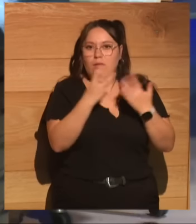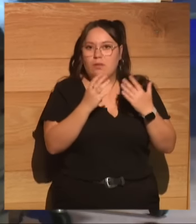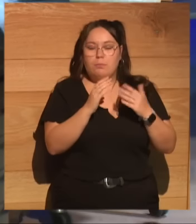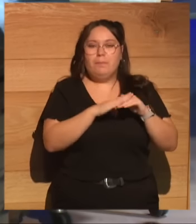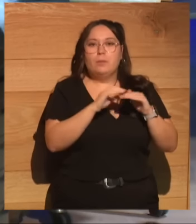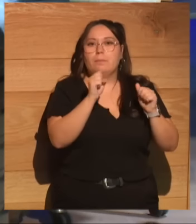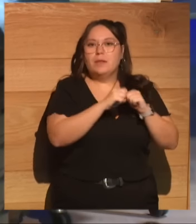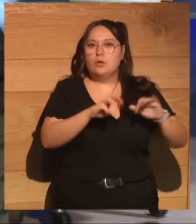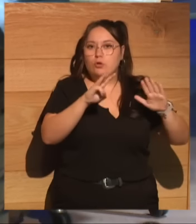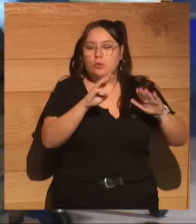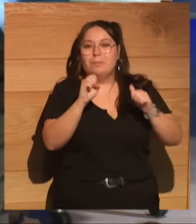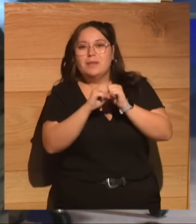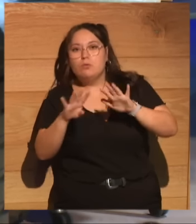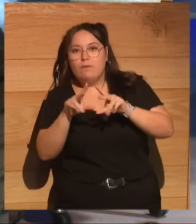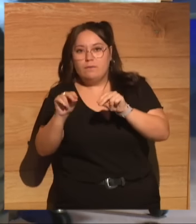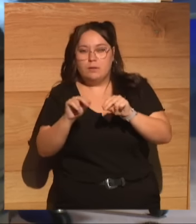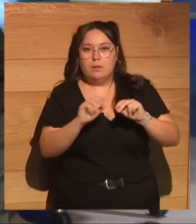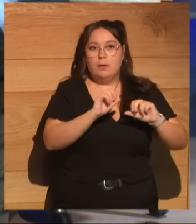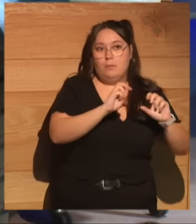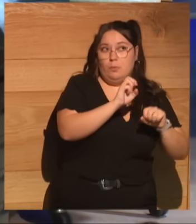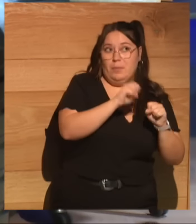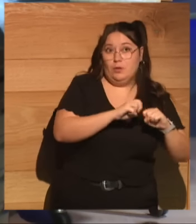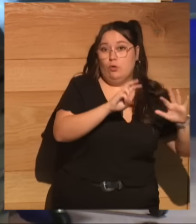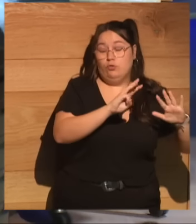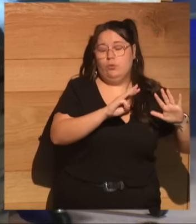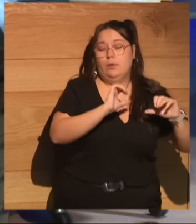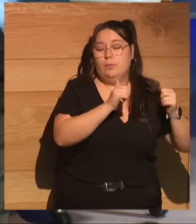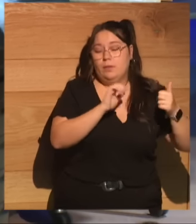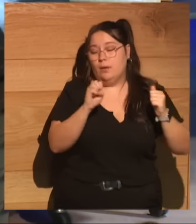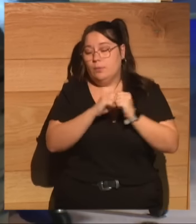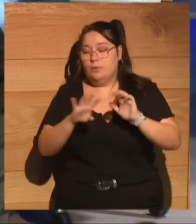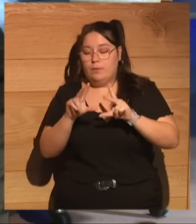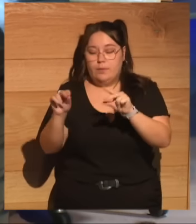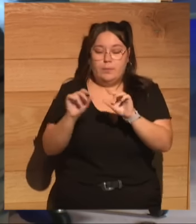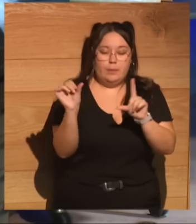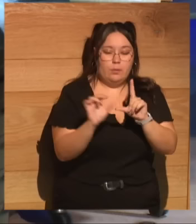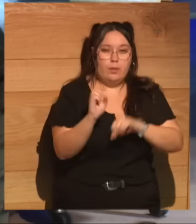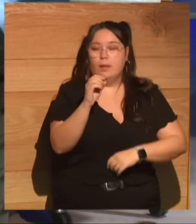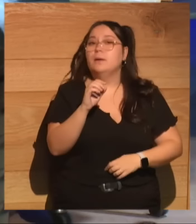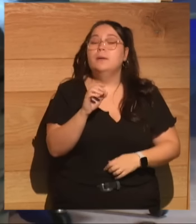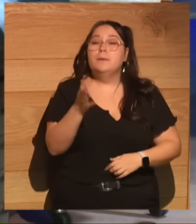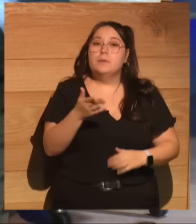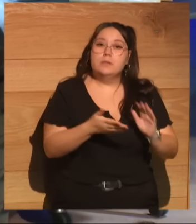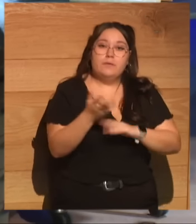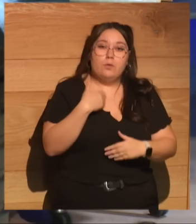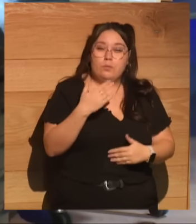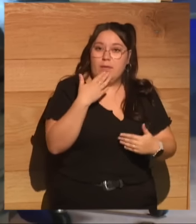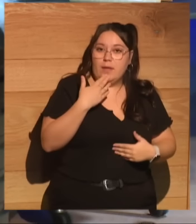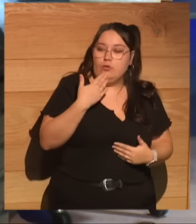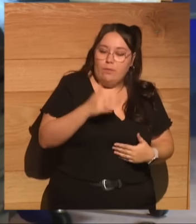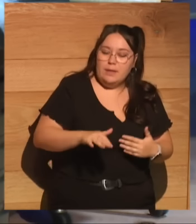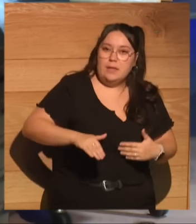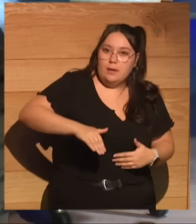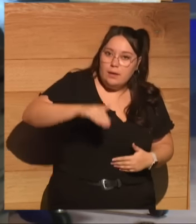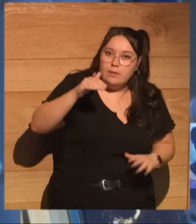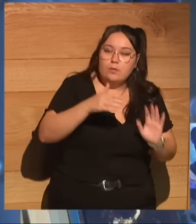con 28, la termina con 29. A eso me refiero. O sea, que estamos hablando de alguien que se está formando en una edad en la que, por supuesto, que se está formando y